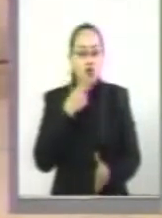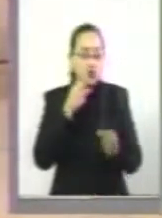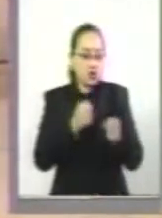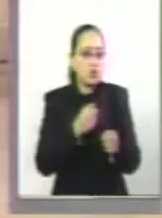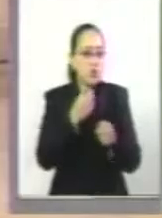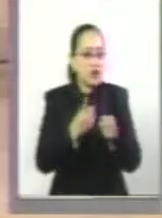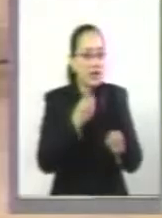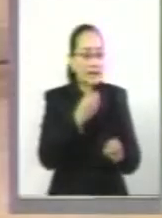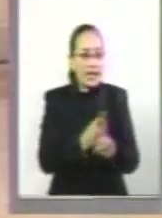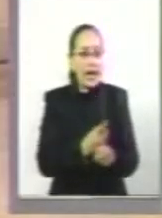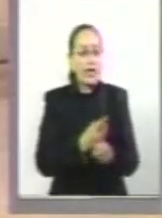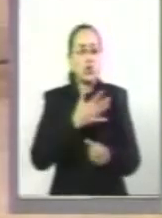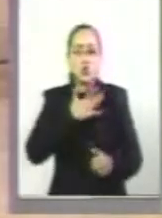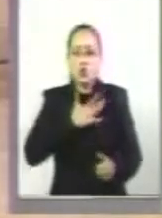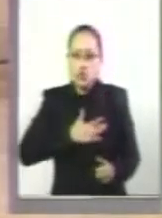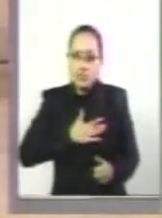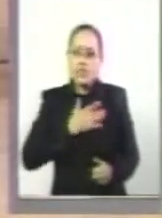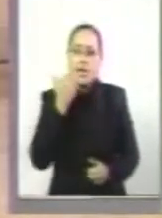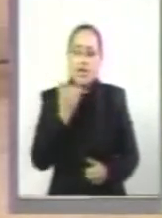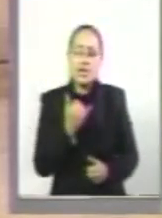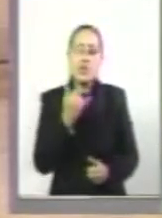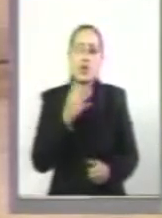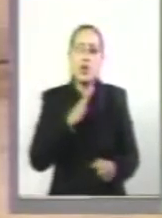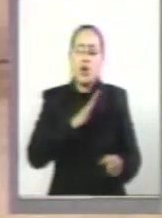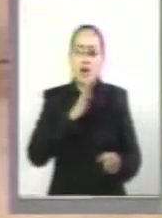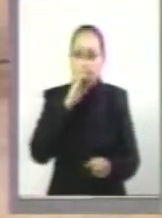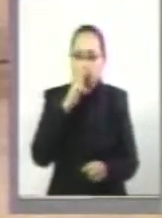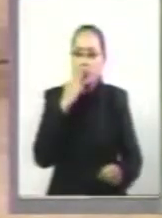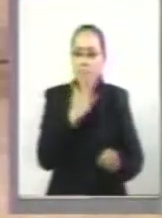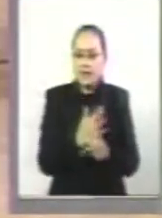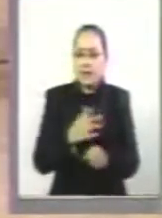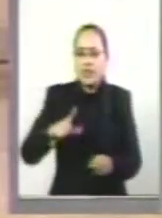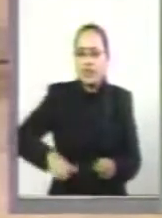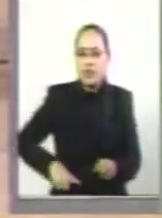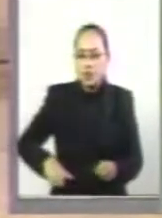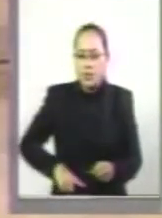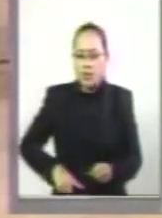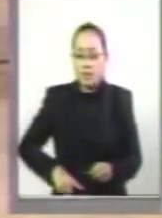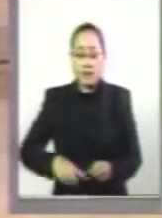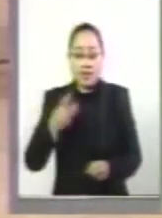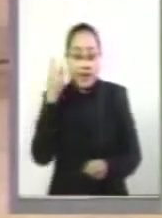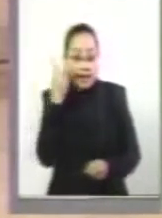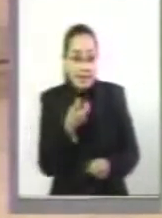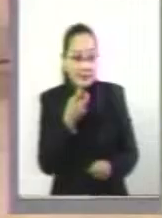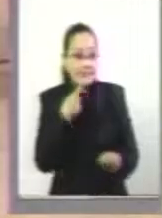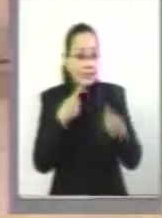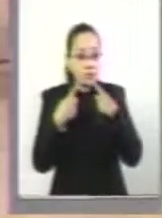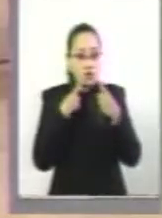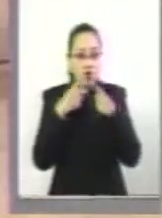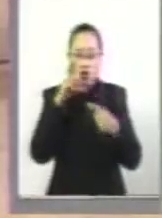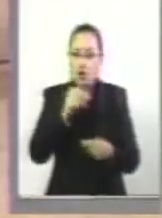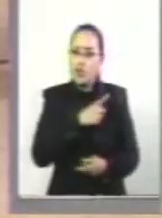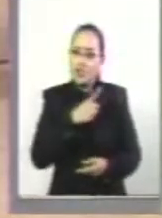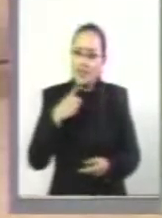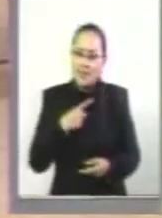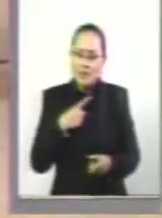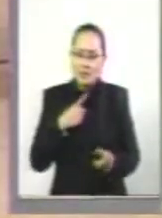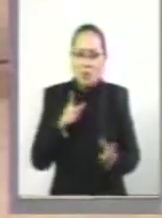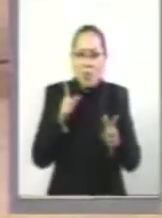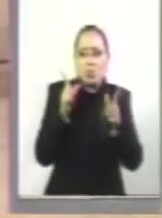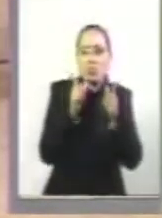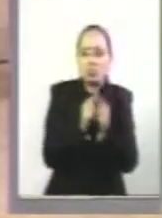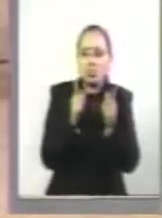seguridad, de la justicia y de lo que debería estar haciendo el gobierno. Este debate, yo creo que, compañeros, no debería ser